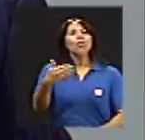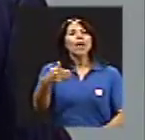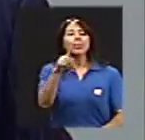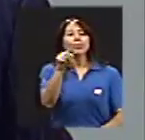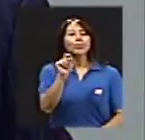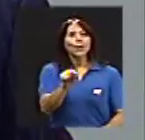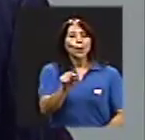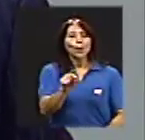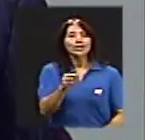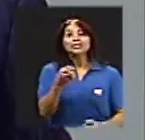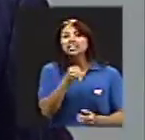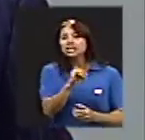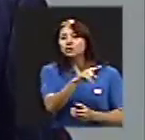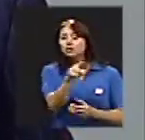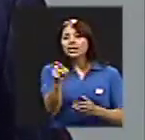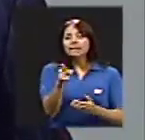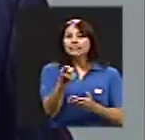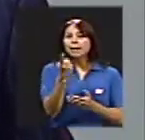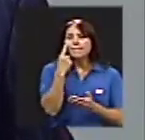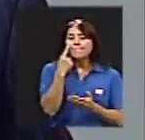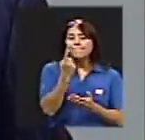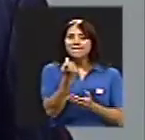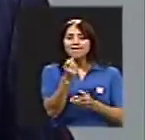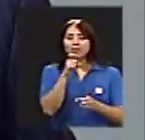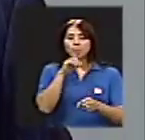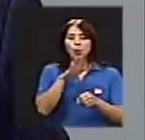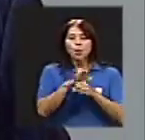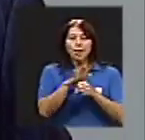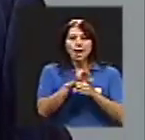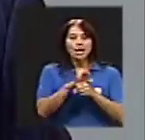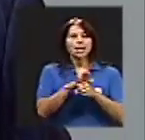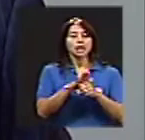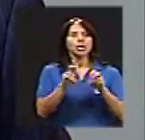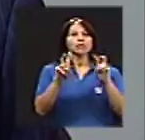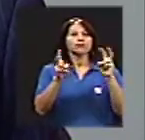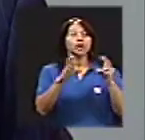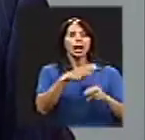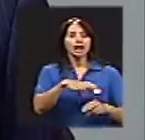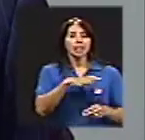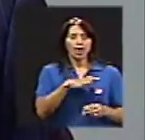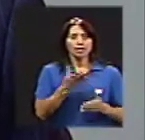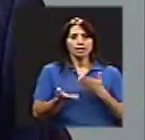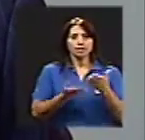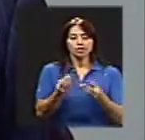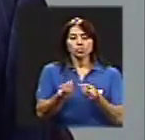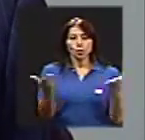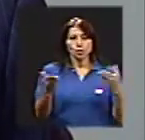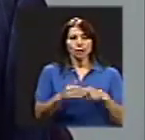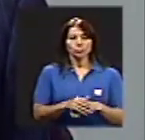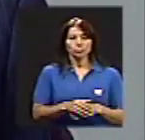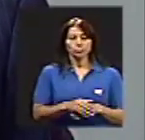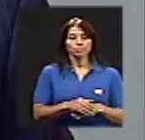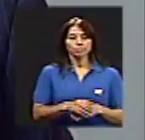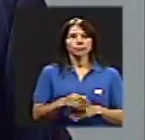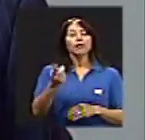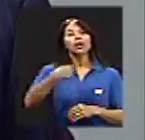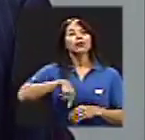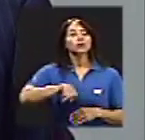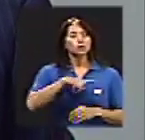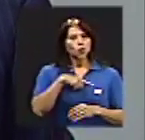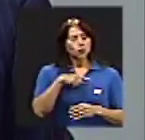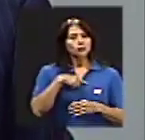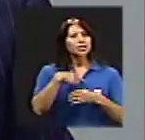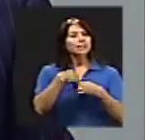está incumpliendo los términos de calidad en que deben prestarse los servicios públicos. En este sentido, estamos haciendo una serie